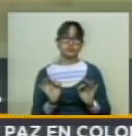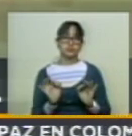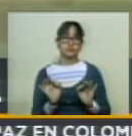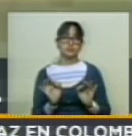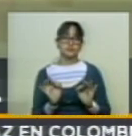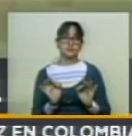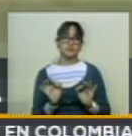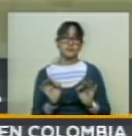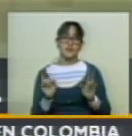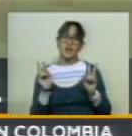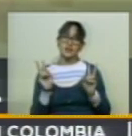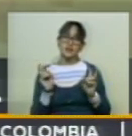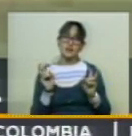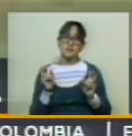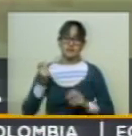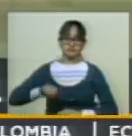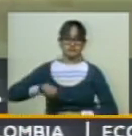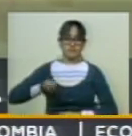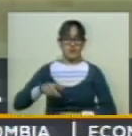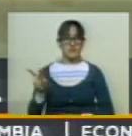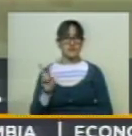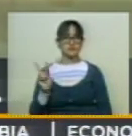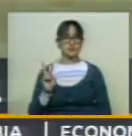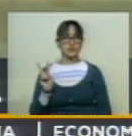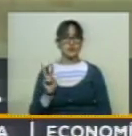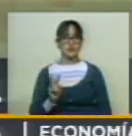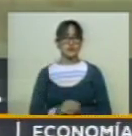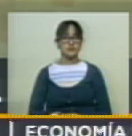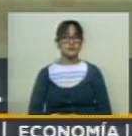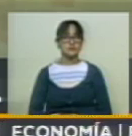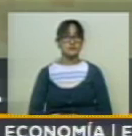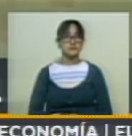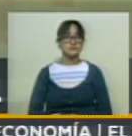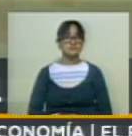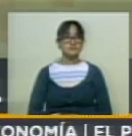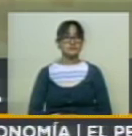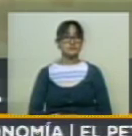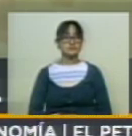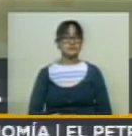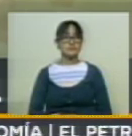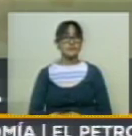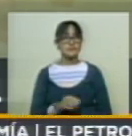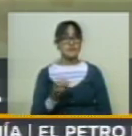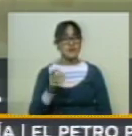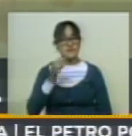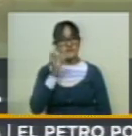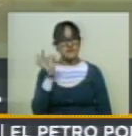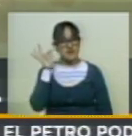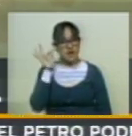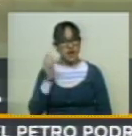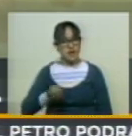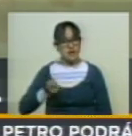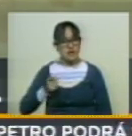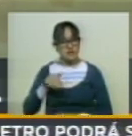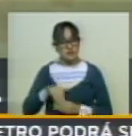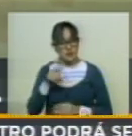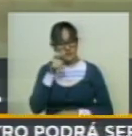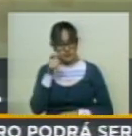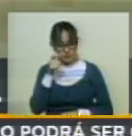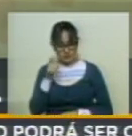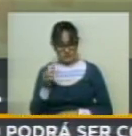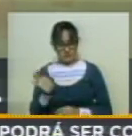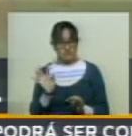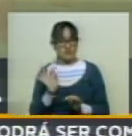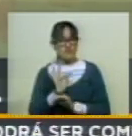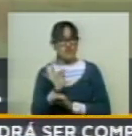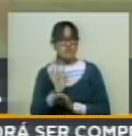en el marco jurídico venezolano. En cuanto a los fiscales electorales, bueno, siempre sí, son las maneras de funcionamiento